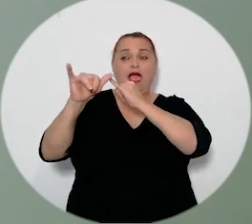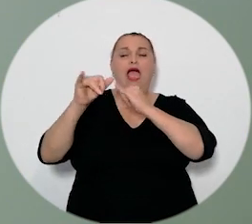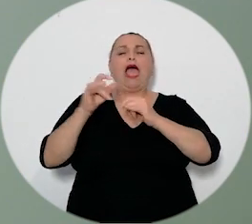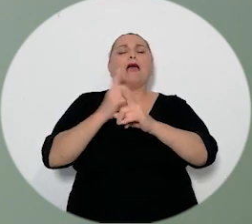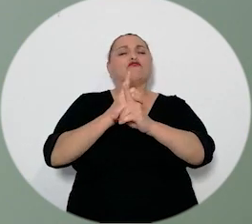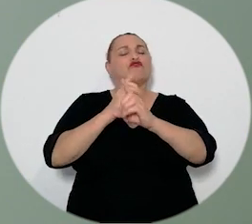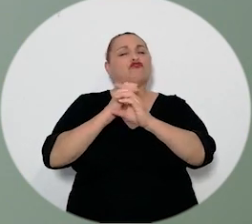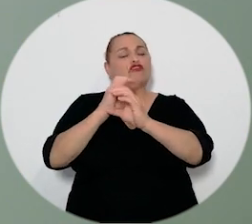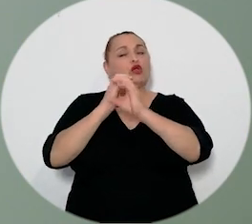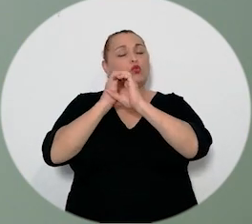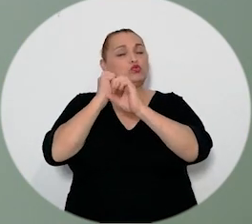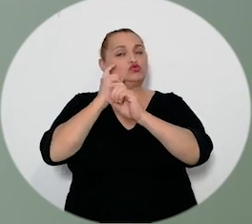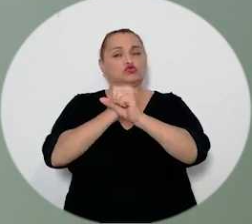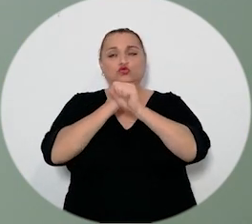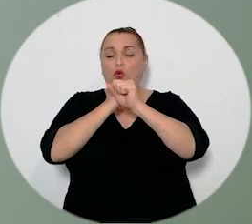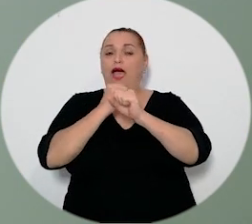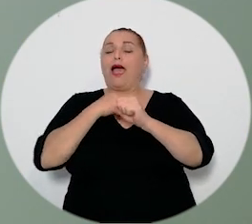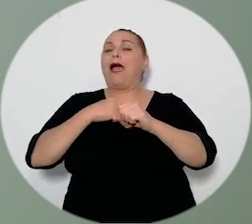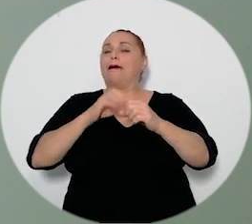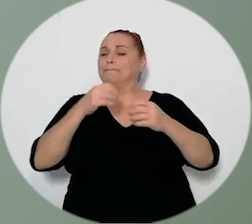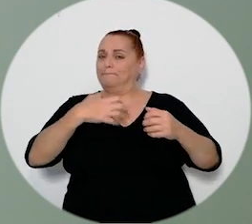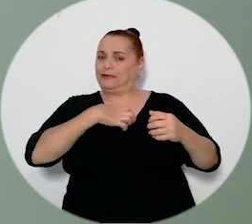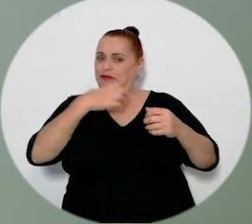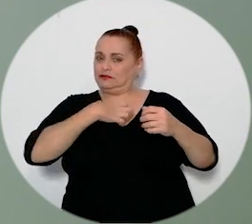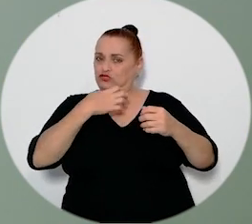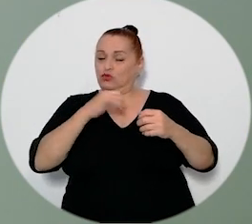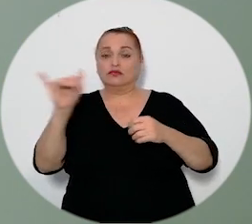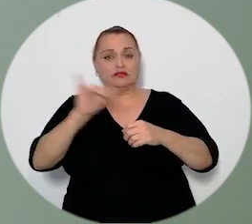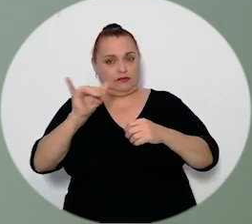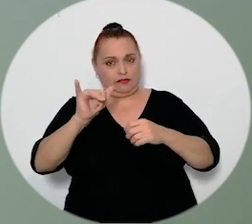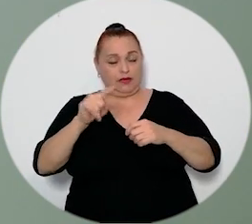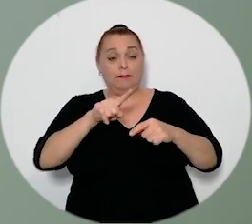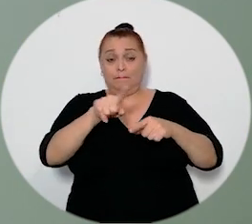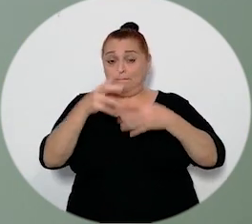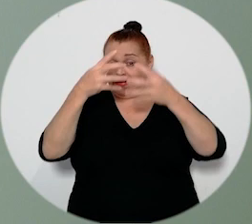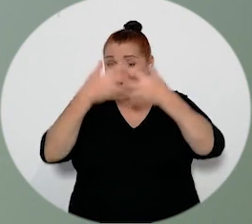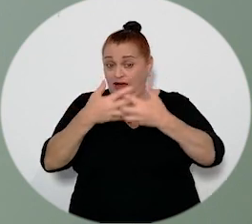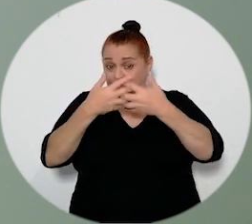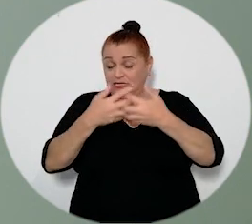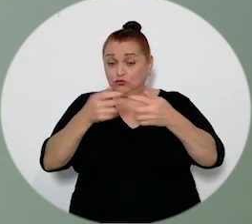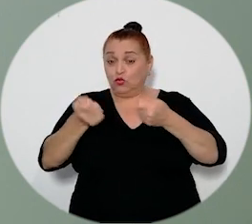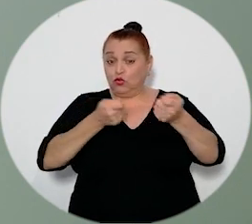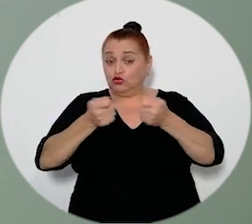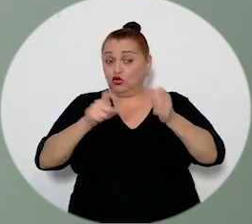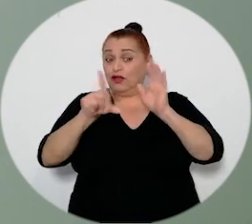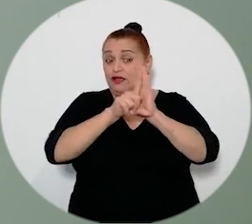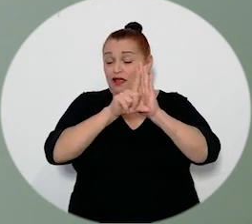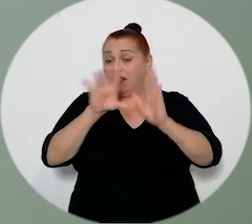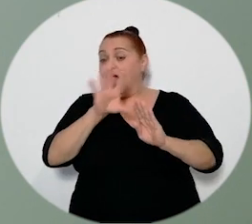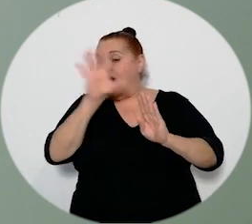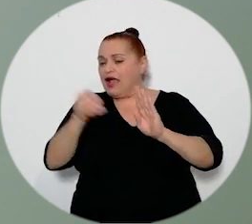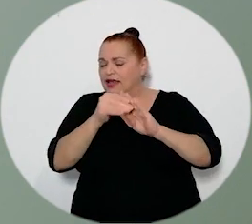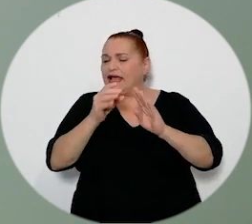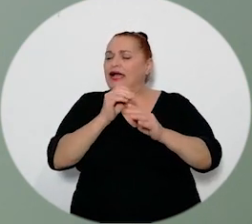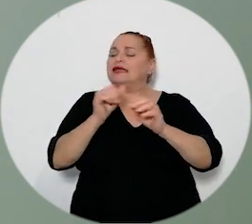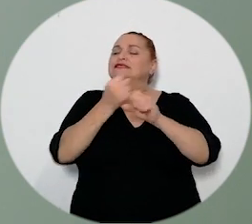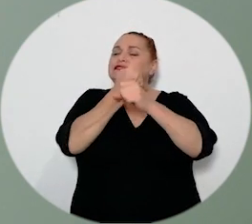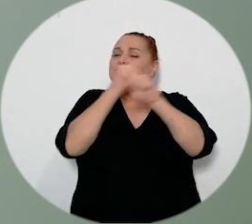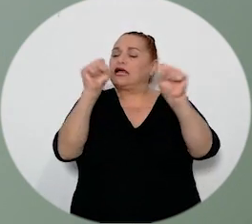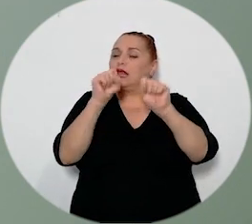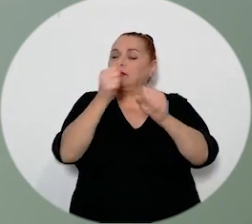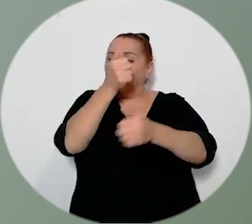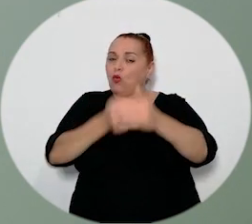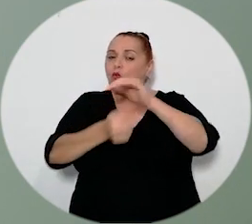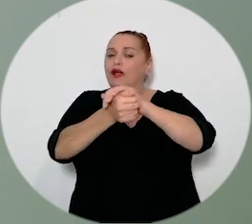electoral, detallados por el Código Electoral. Pero también a esos mecanismos de control legal se agregan todas aquellas salvaguardas